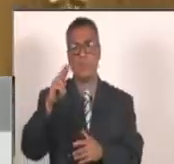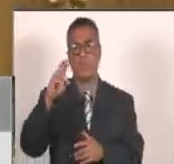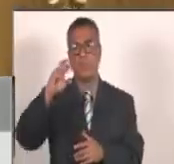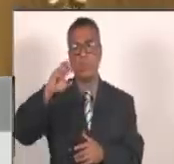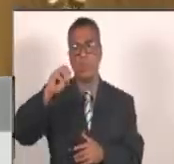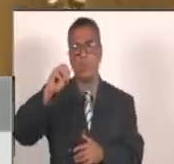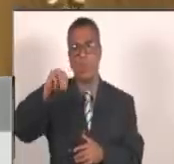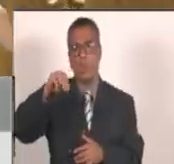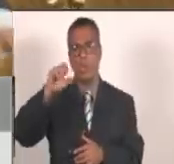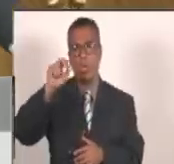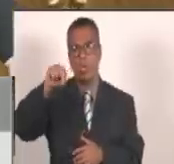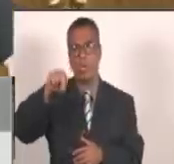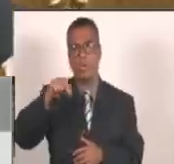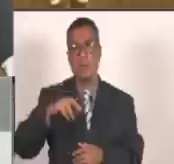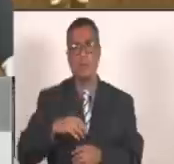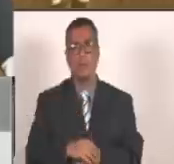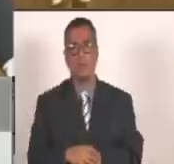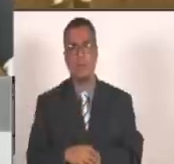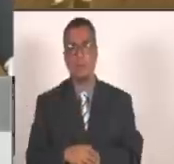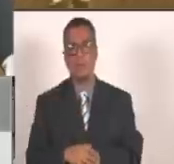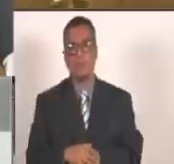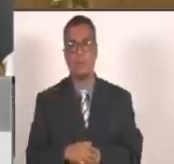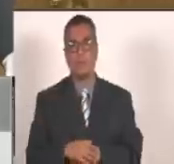Román José Chalbón Quintero.